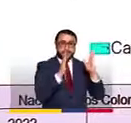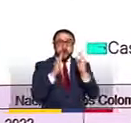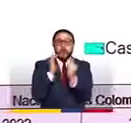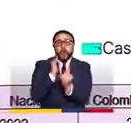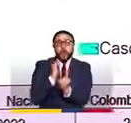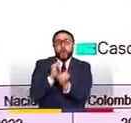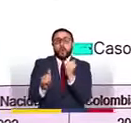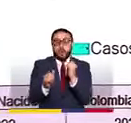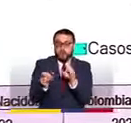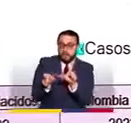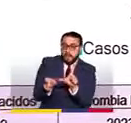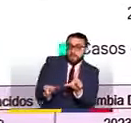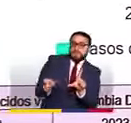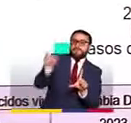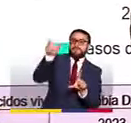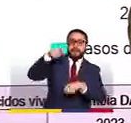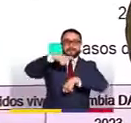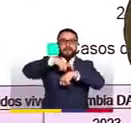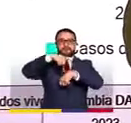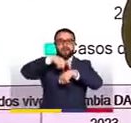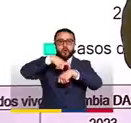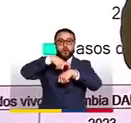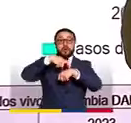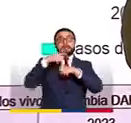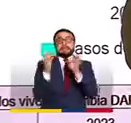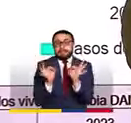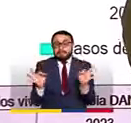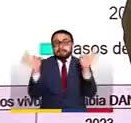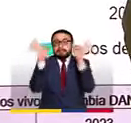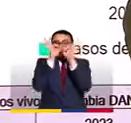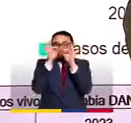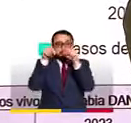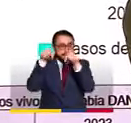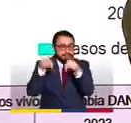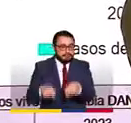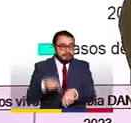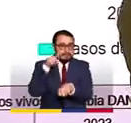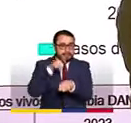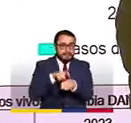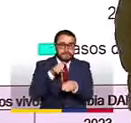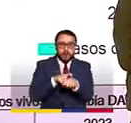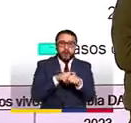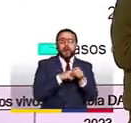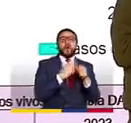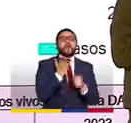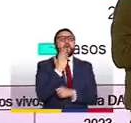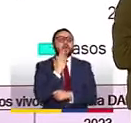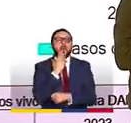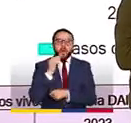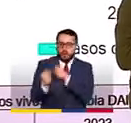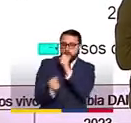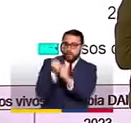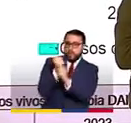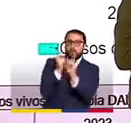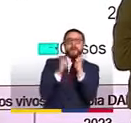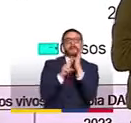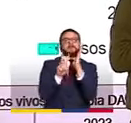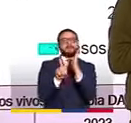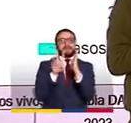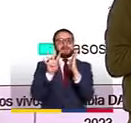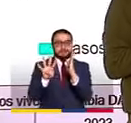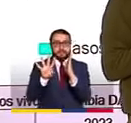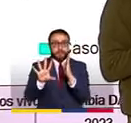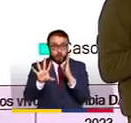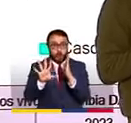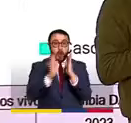agregar otro tiempo, que es lo más clave de esta presentación, que es el año 25 hasta